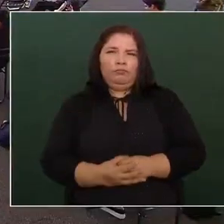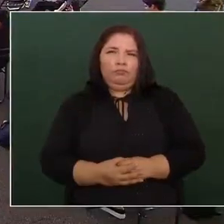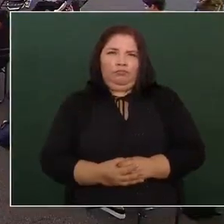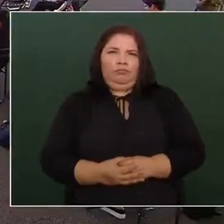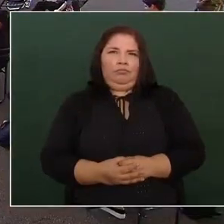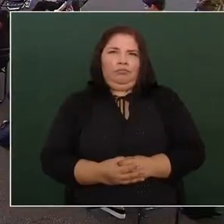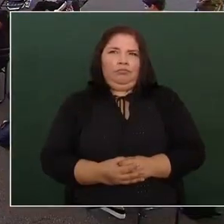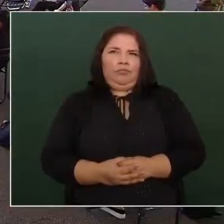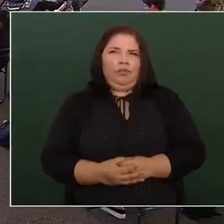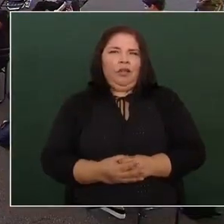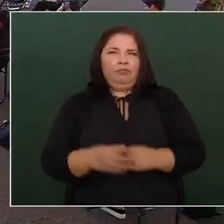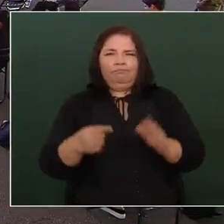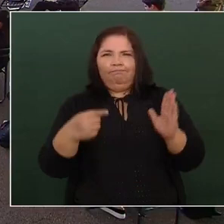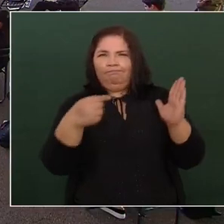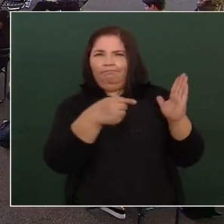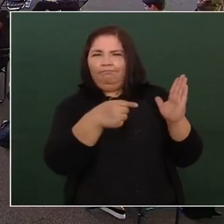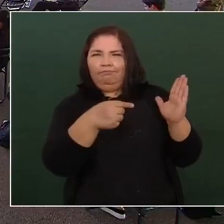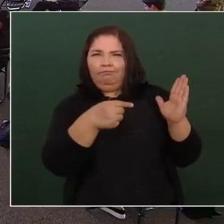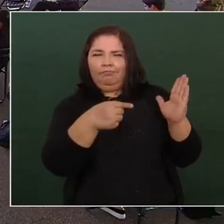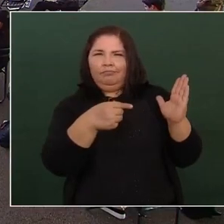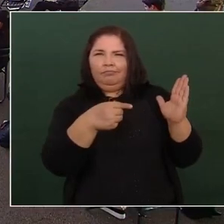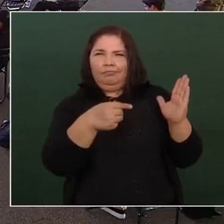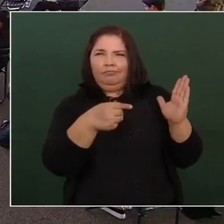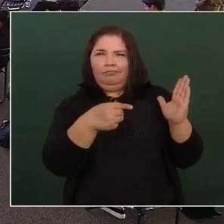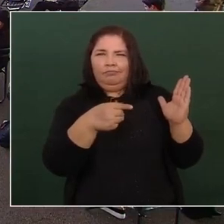A esto es a lo que enfrentamos.